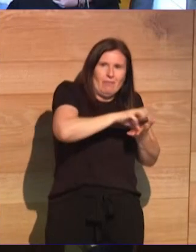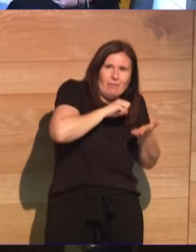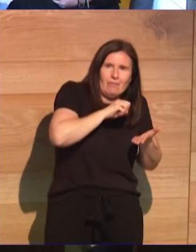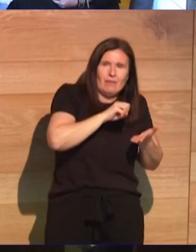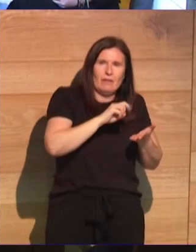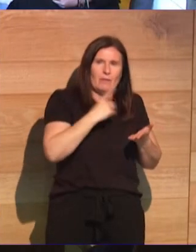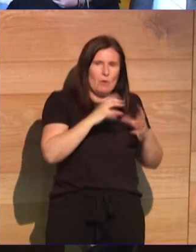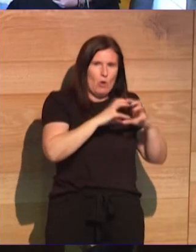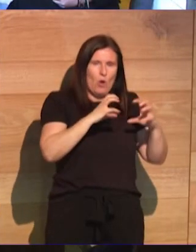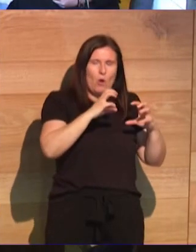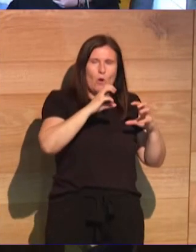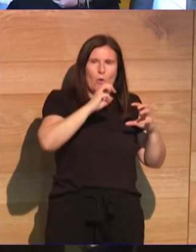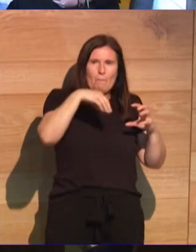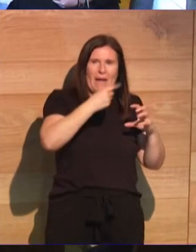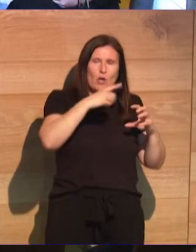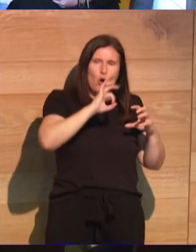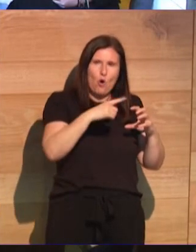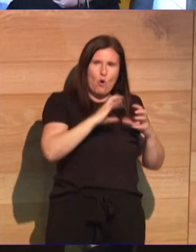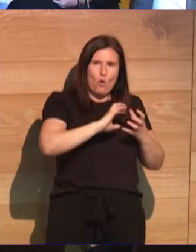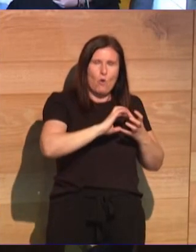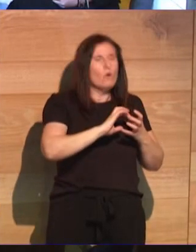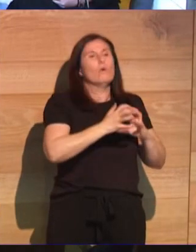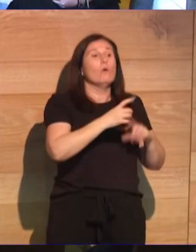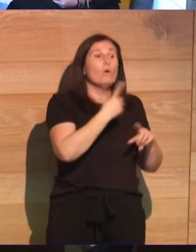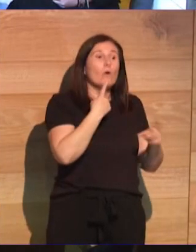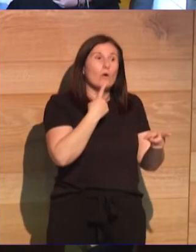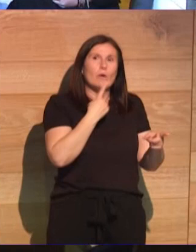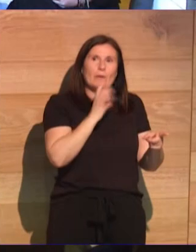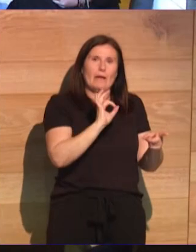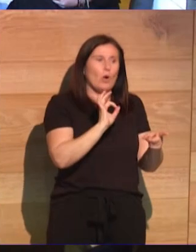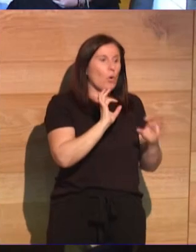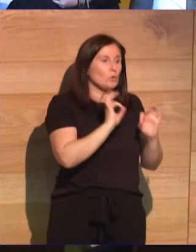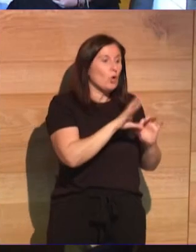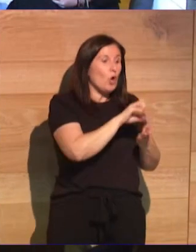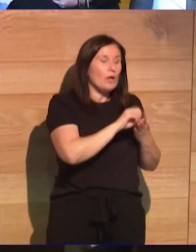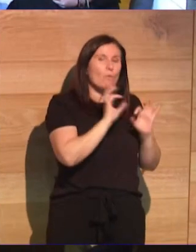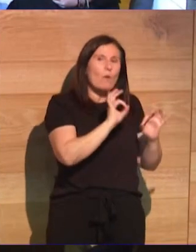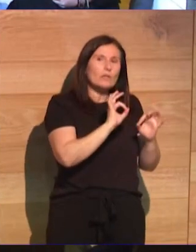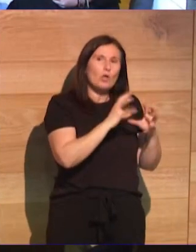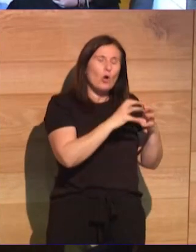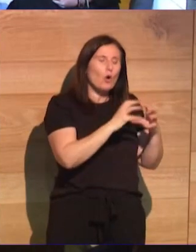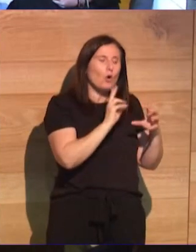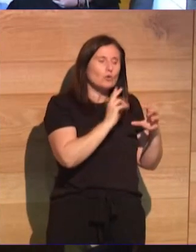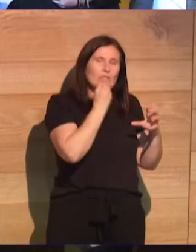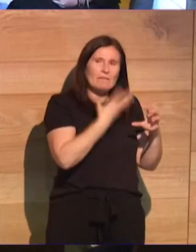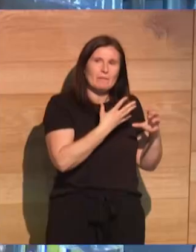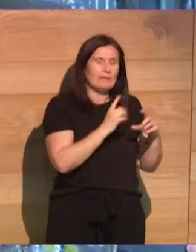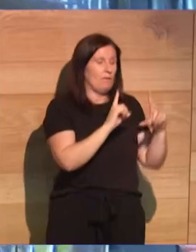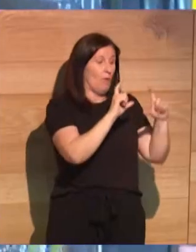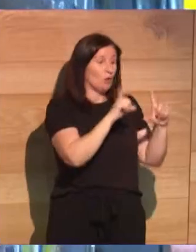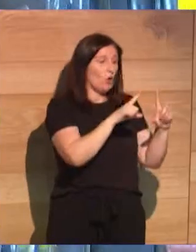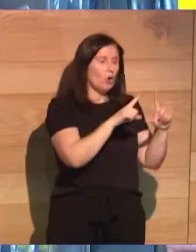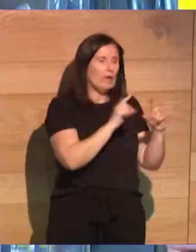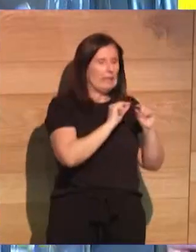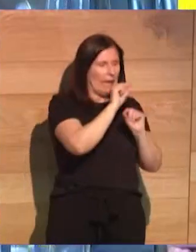hice, en su punto exacto de maduración. Entonces, haces una foto y por el tamaño, por el color, con todo el histórico